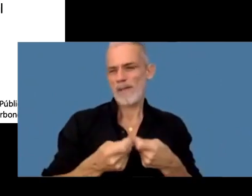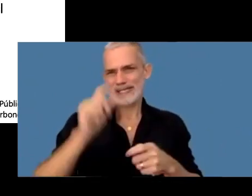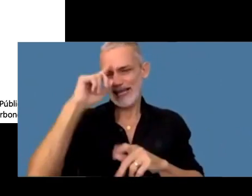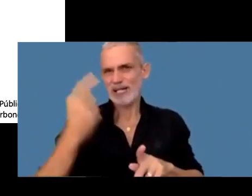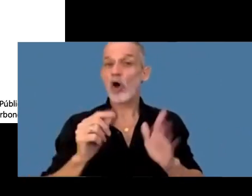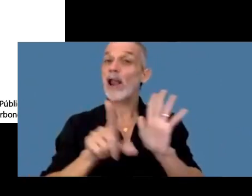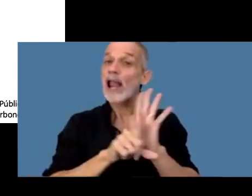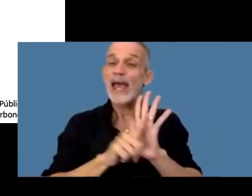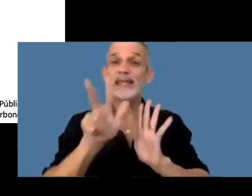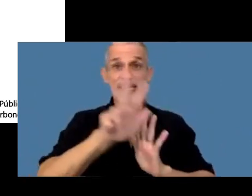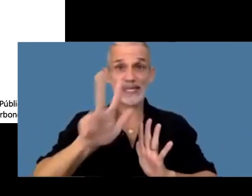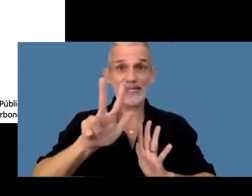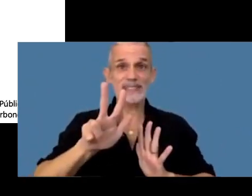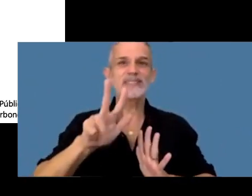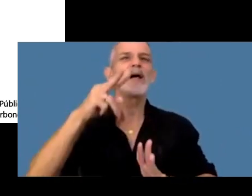2021 de la IGJ.